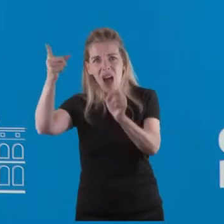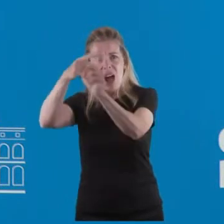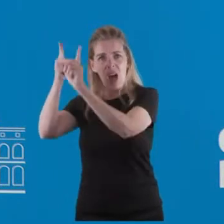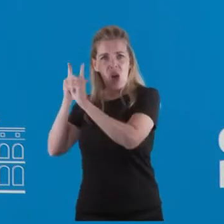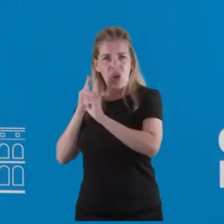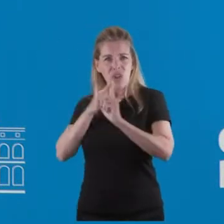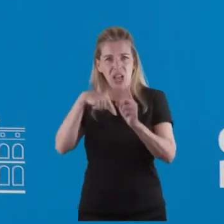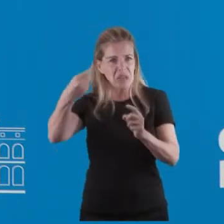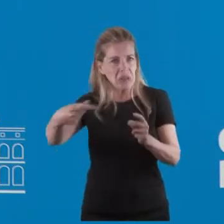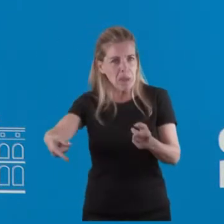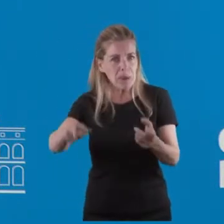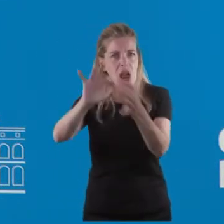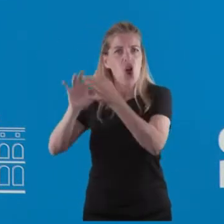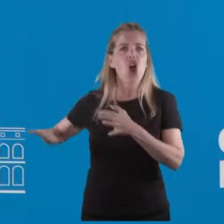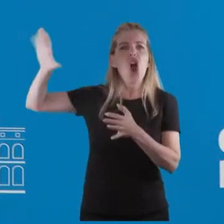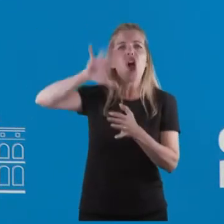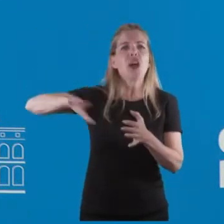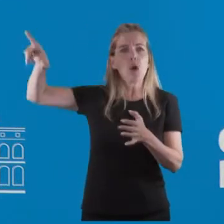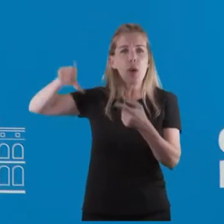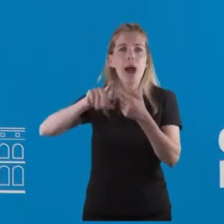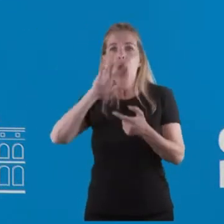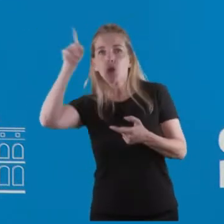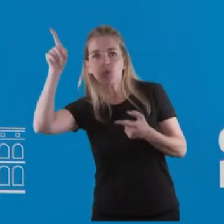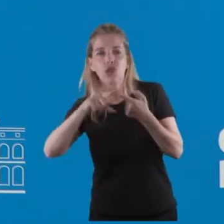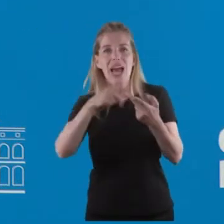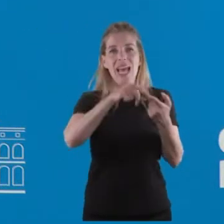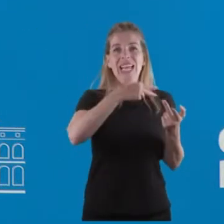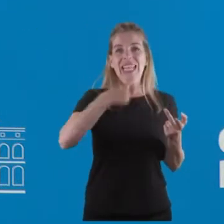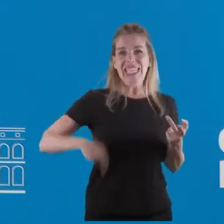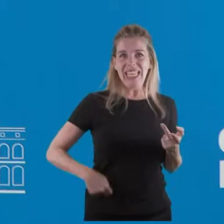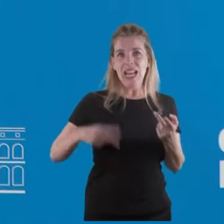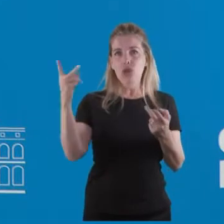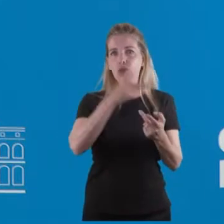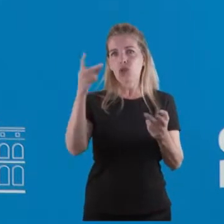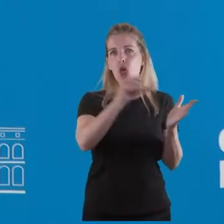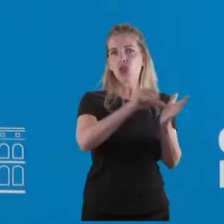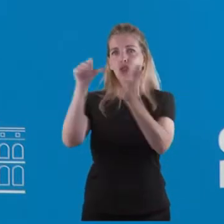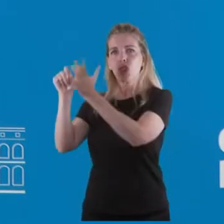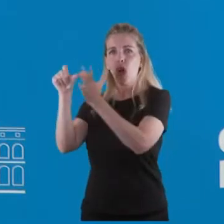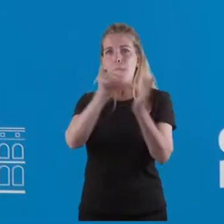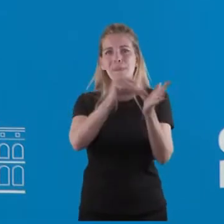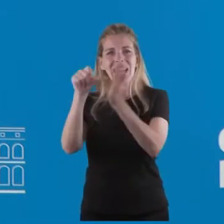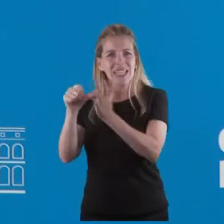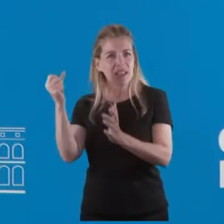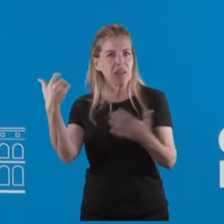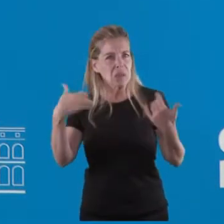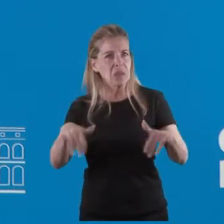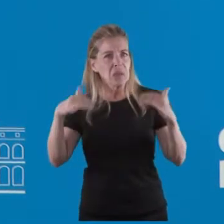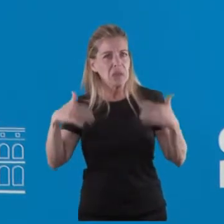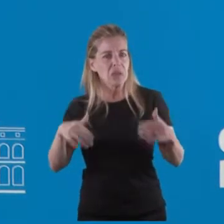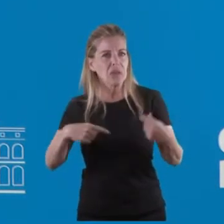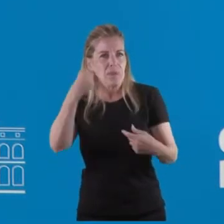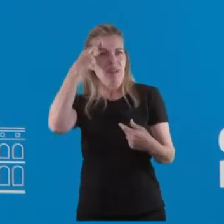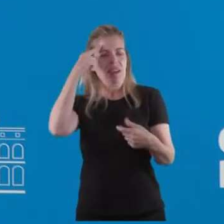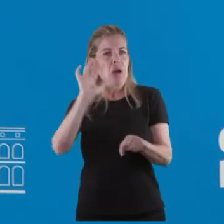con rusia como con china pensar que rusia y china- forson este una rusia china detrás de la cortina de hierro realmente es a trazar 40